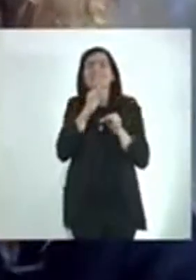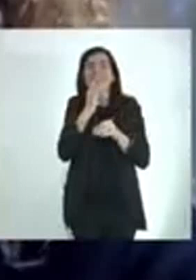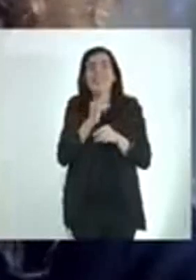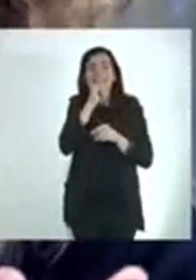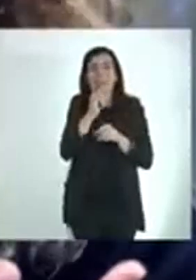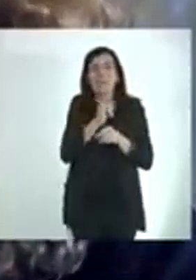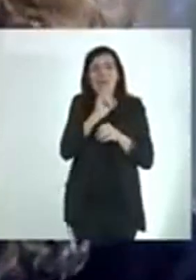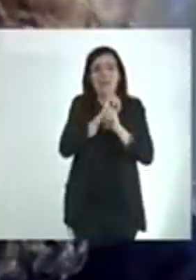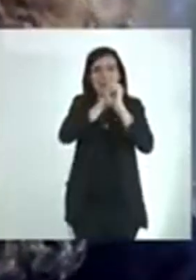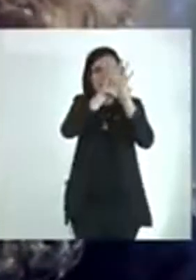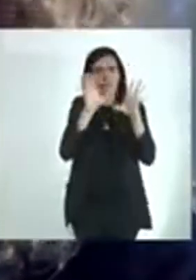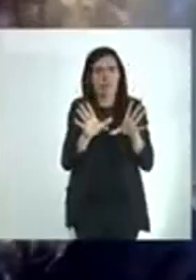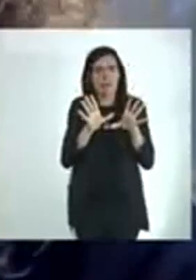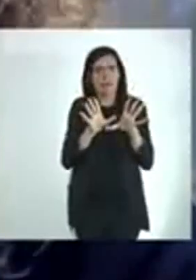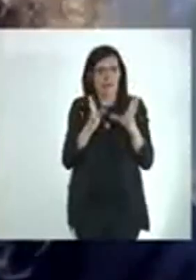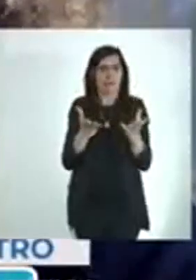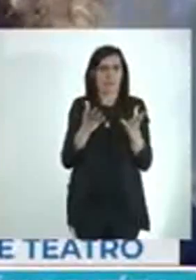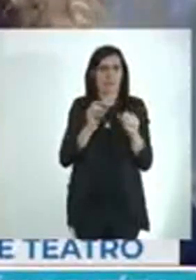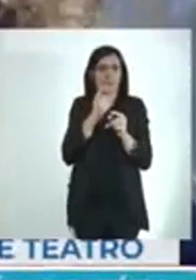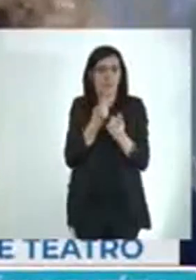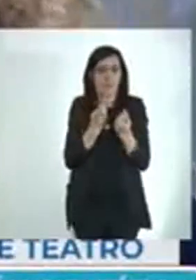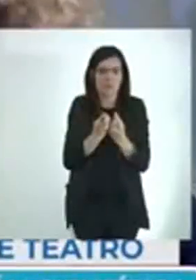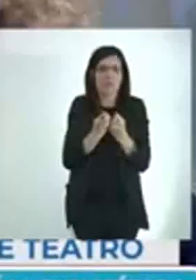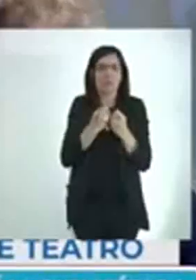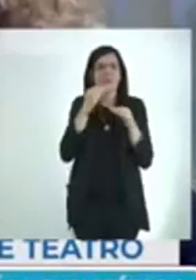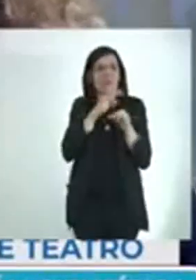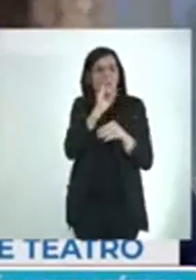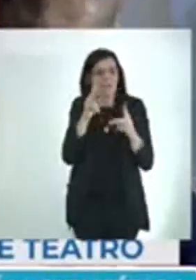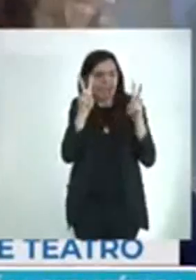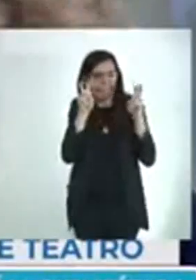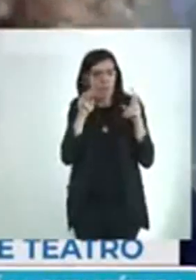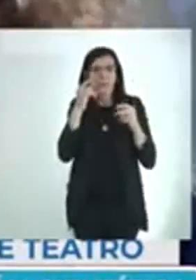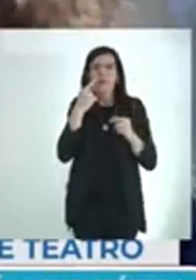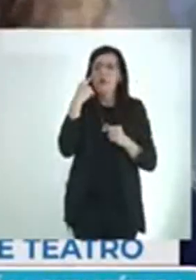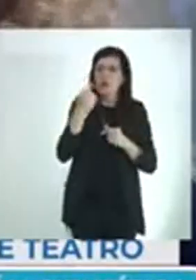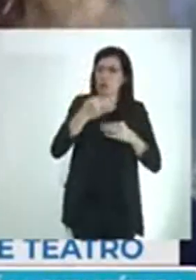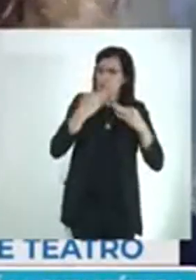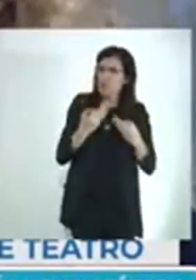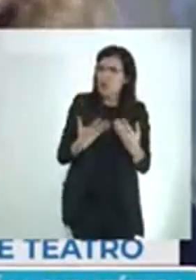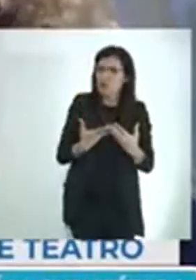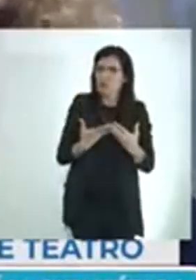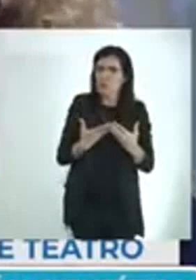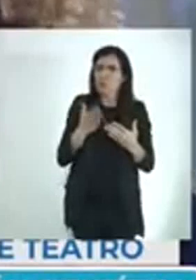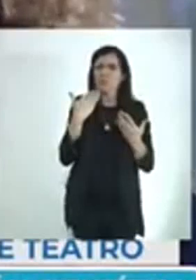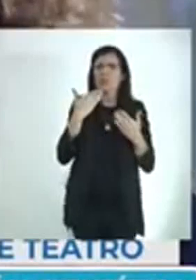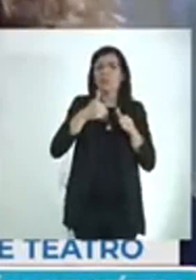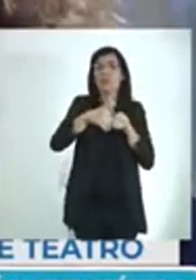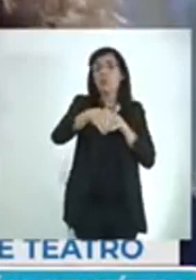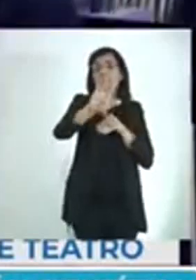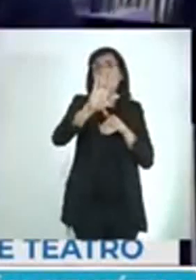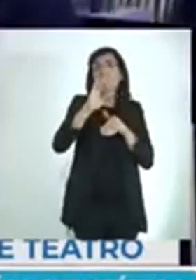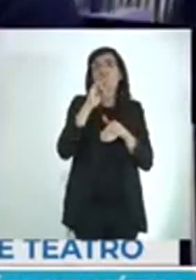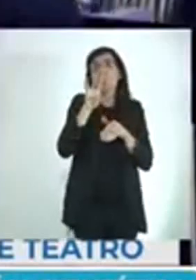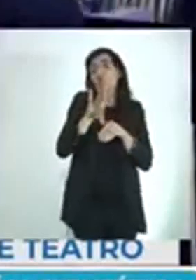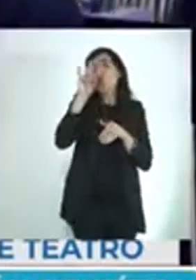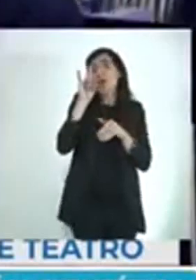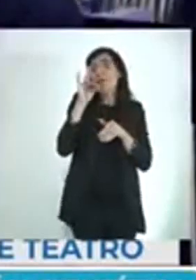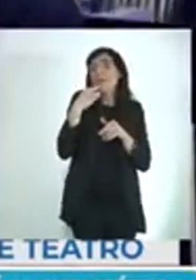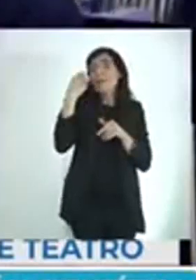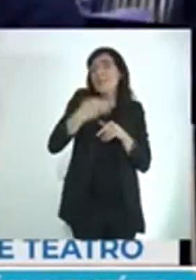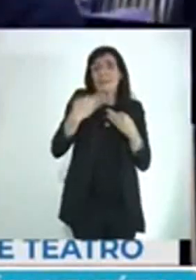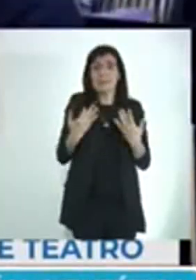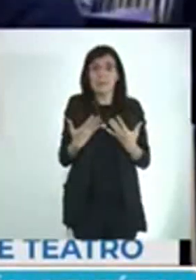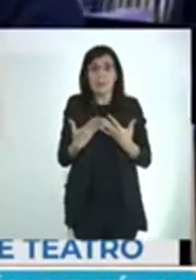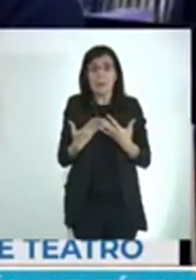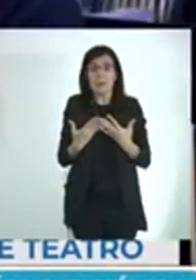la información precisa en un futuro cercano o lejano, puedan tomar decisiones. Suelen surgir